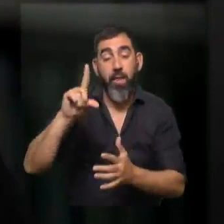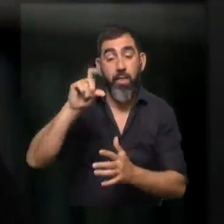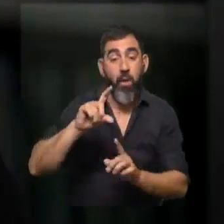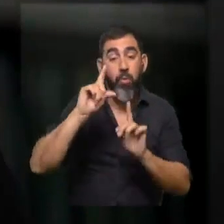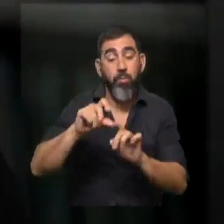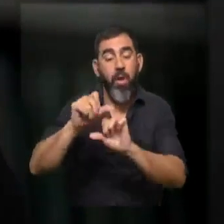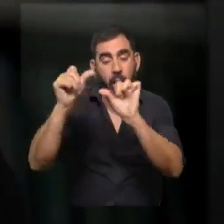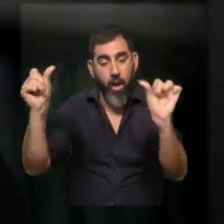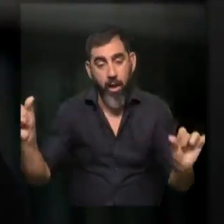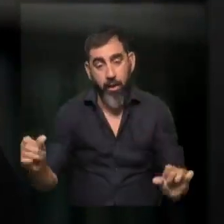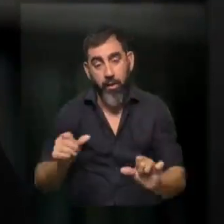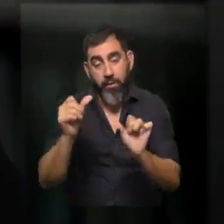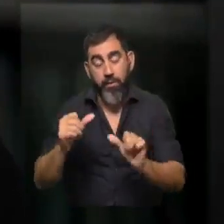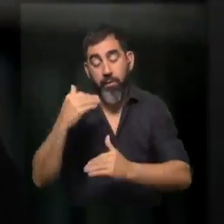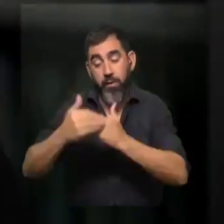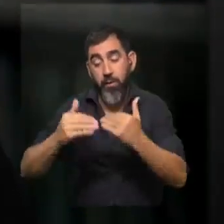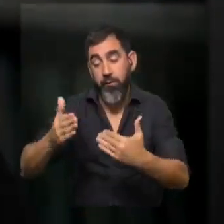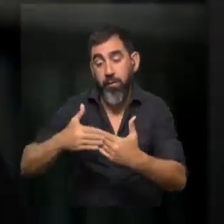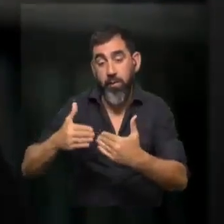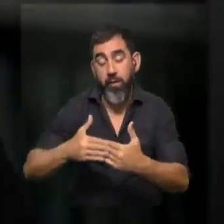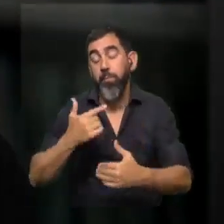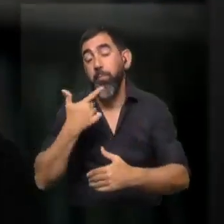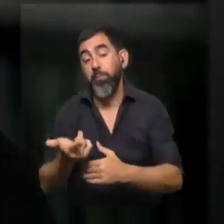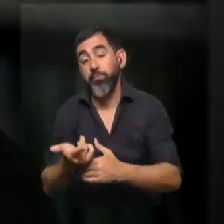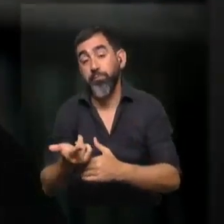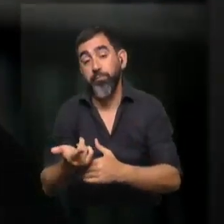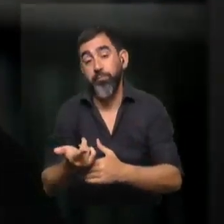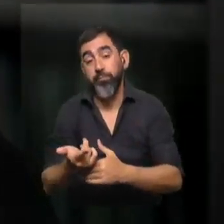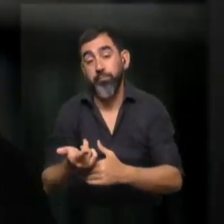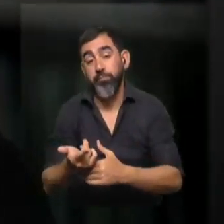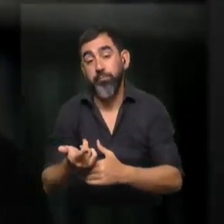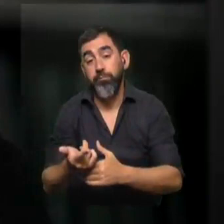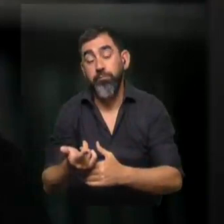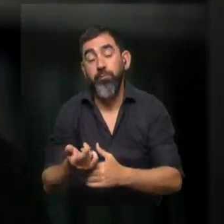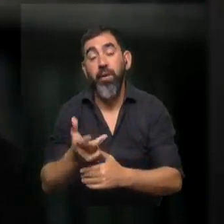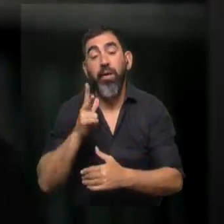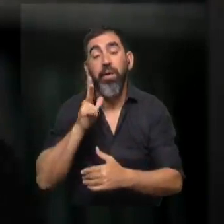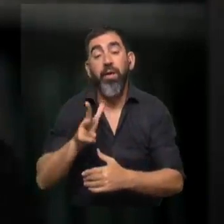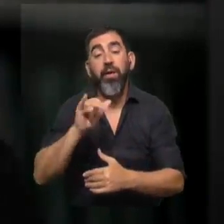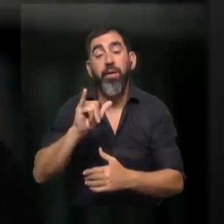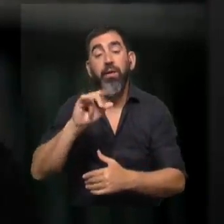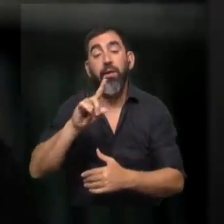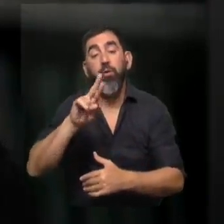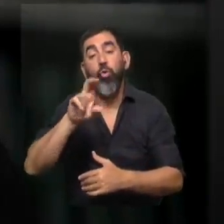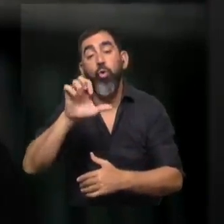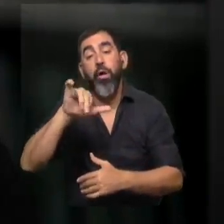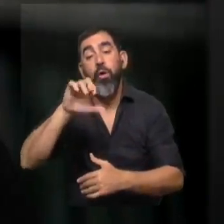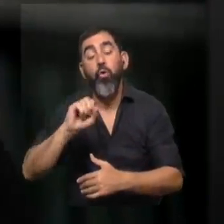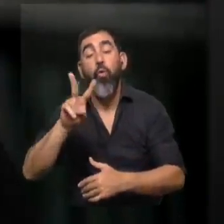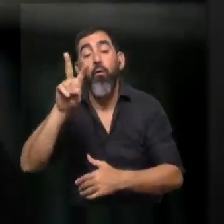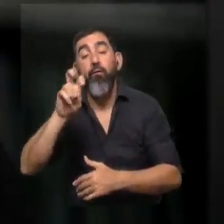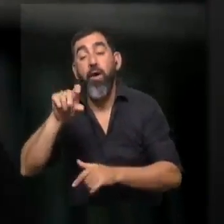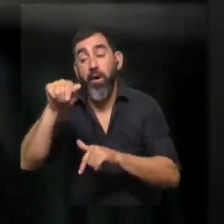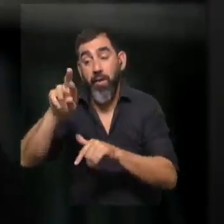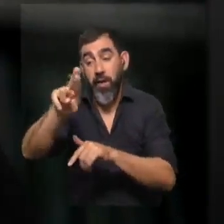muchas actividades que allí se desarrollan. Por ejemplo, ahora se está hablando de una planta de hidrógeno verde en las nacientes del río Queguay. Hay